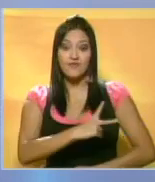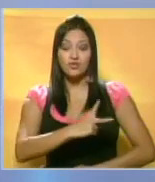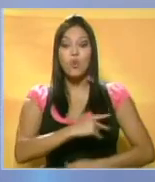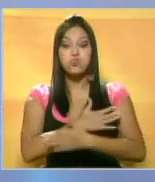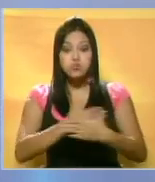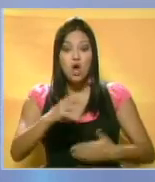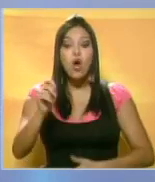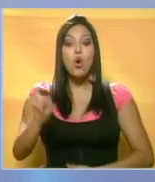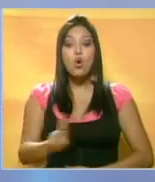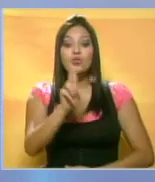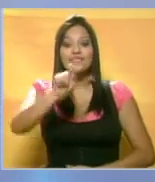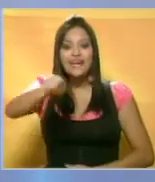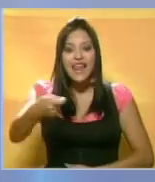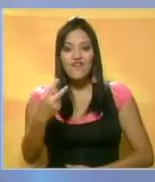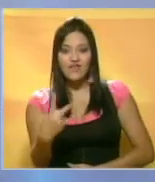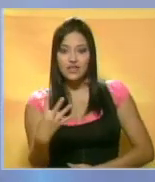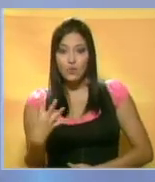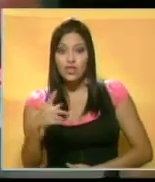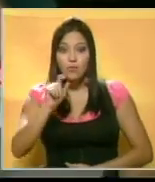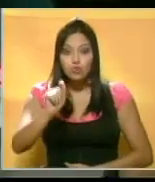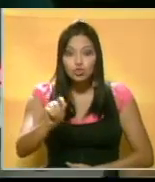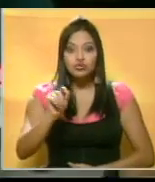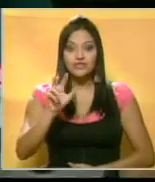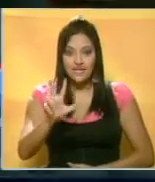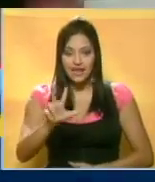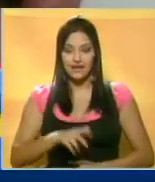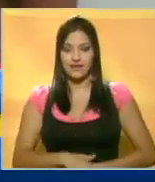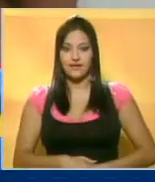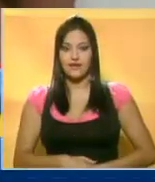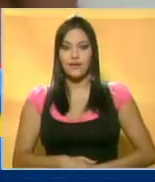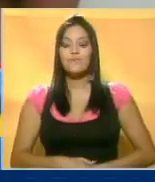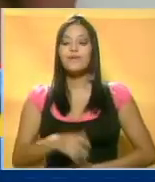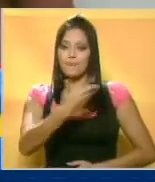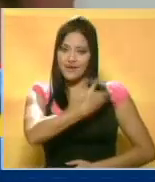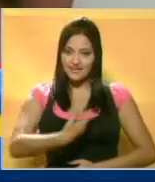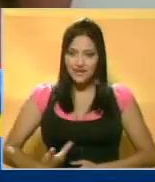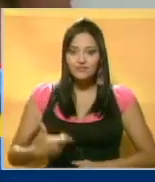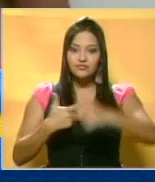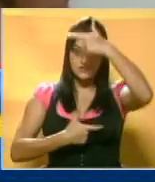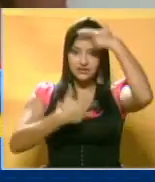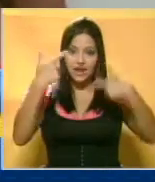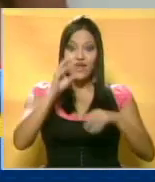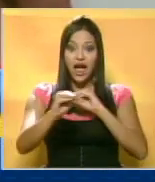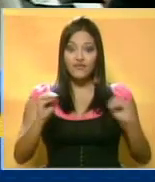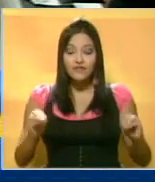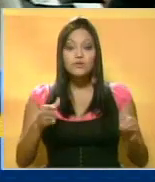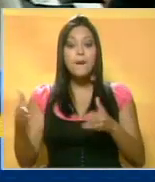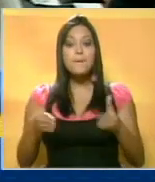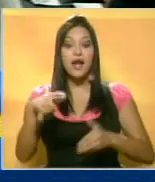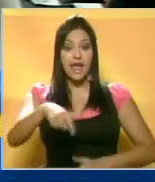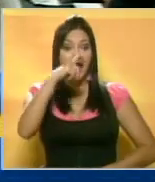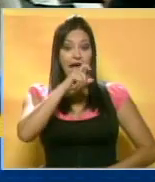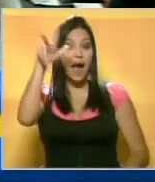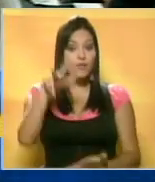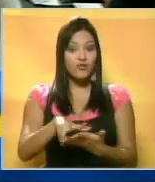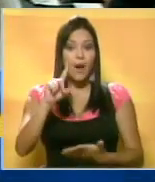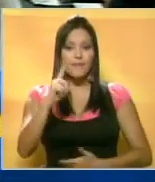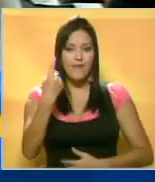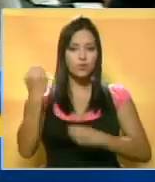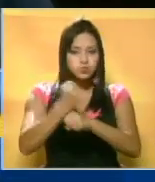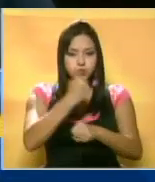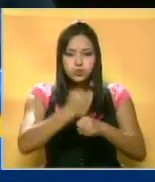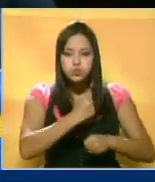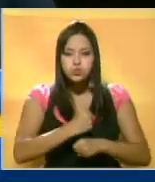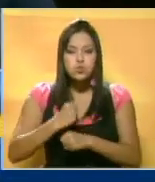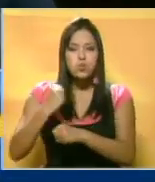disponible en el canal 24.3 el presidente de la república Hugo Chávez en marzo de este año aprobó las primeras acciones